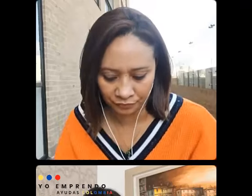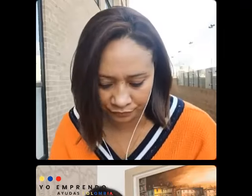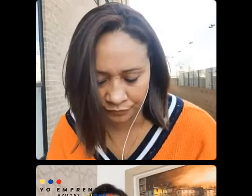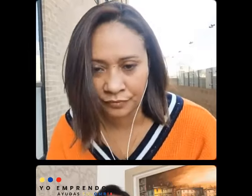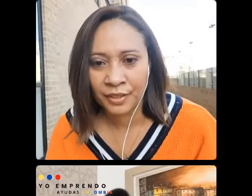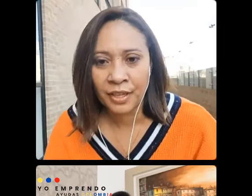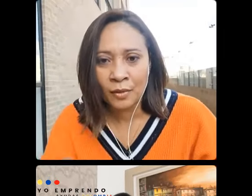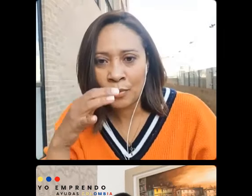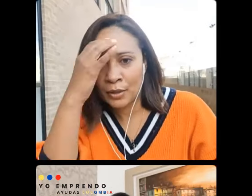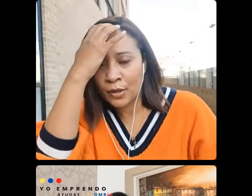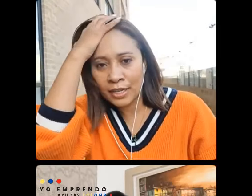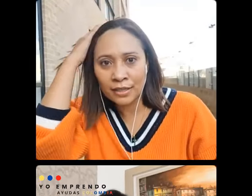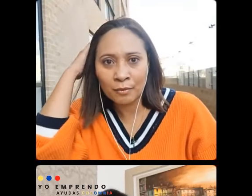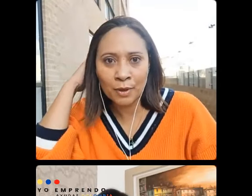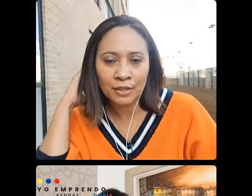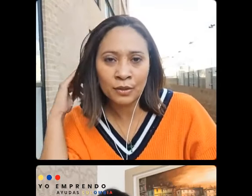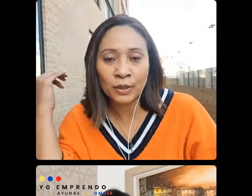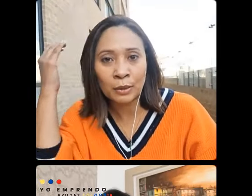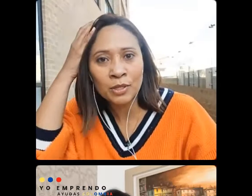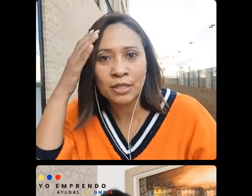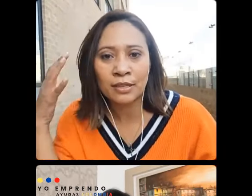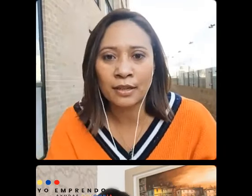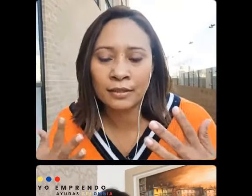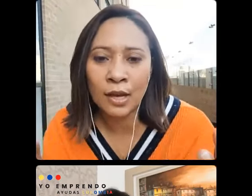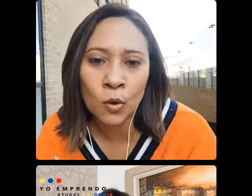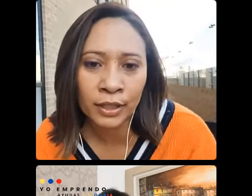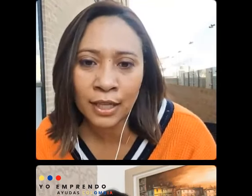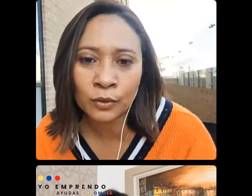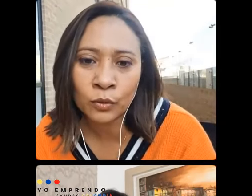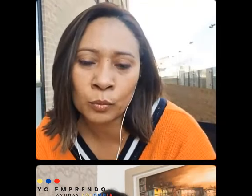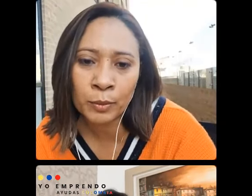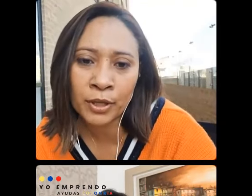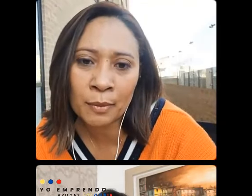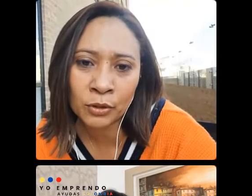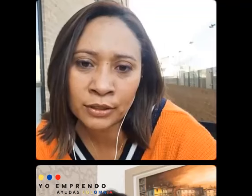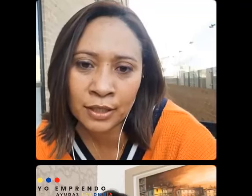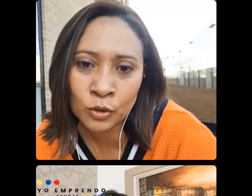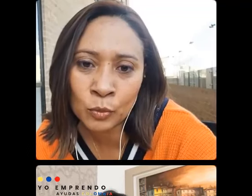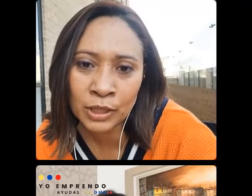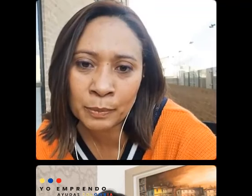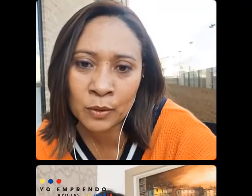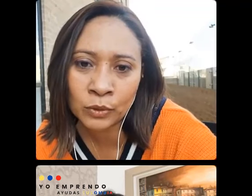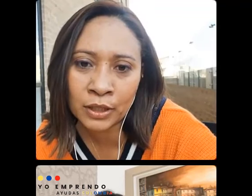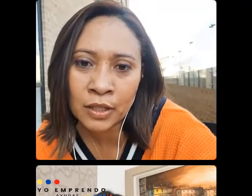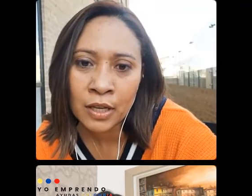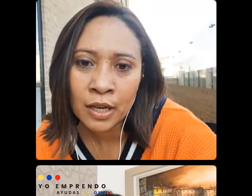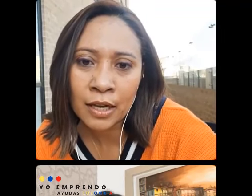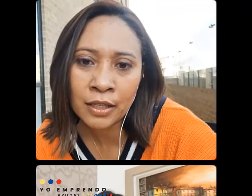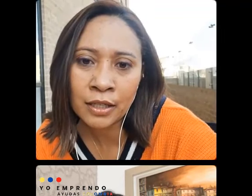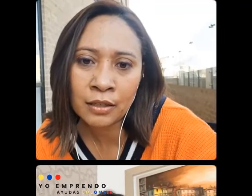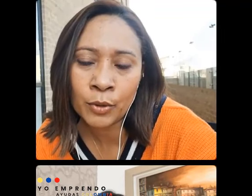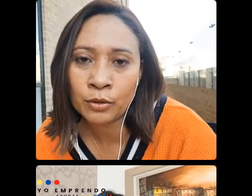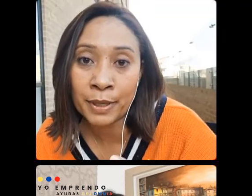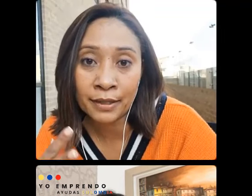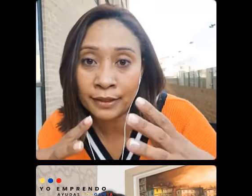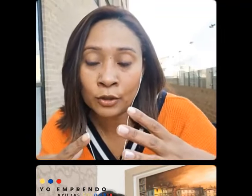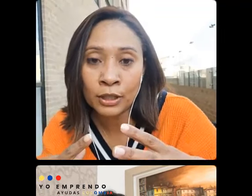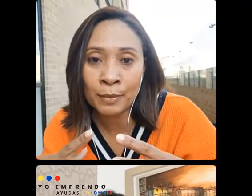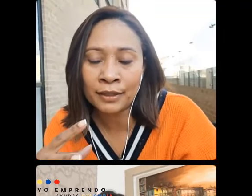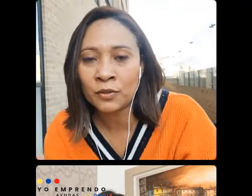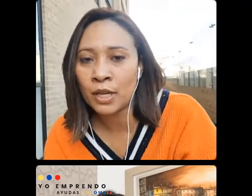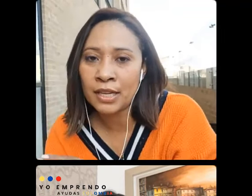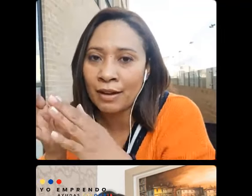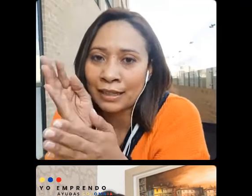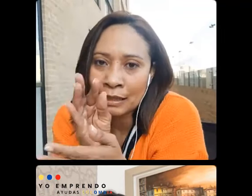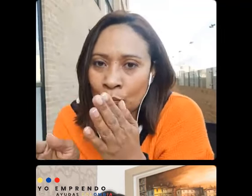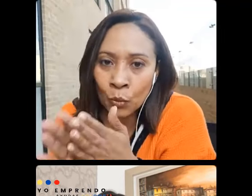renta jov bueno Quiero agradecer a más de 90 personas que se han estado conectando s porque ad nos están haciendo muchas preguntas y bueno para ir cerrando